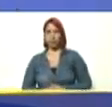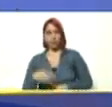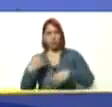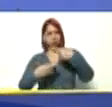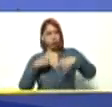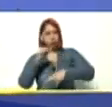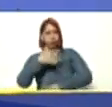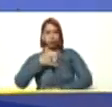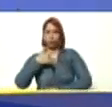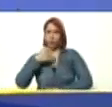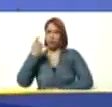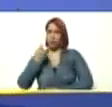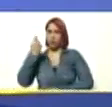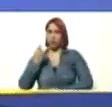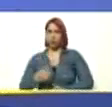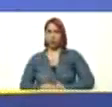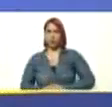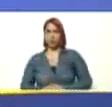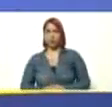Revolucionario, diputado.